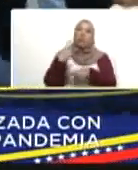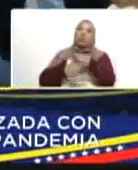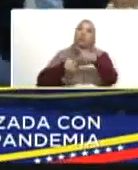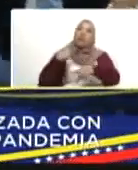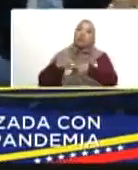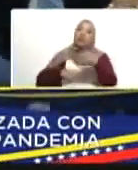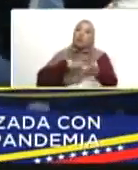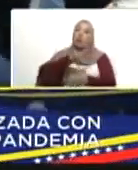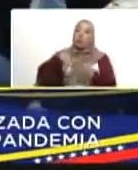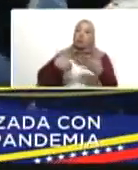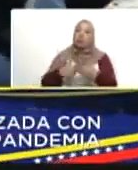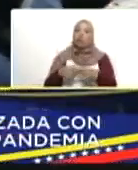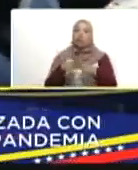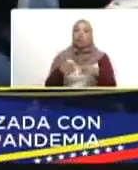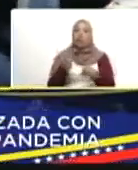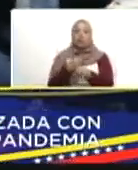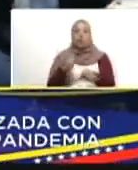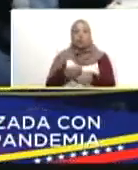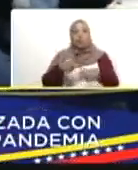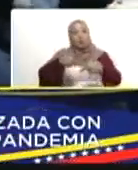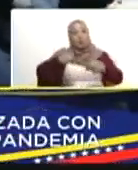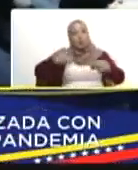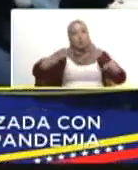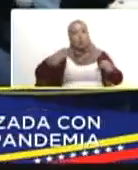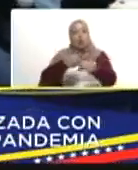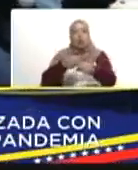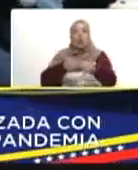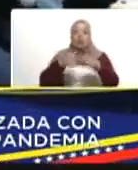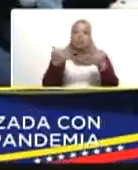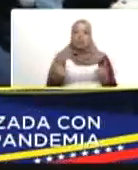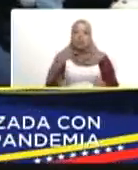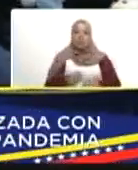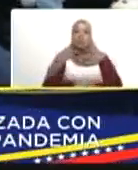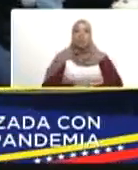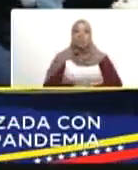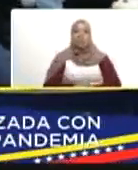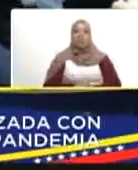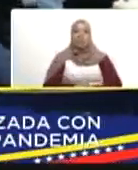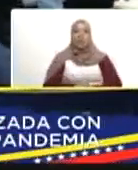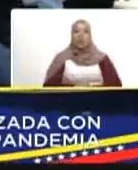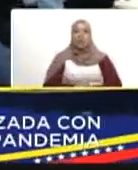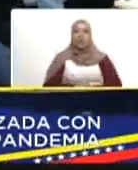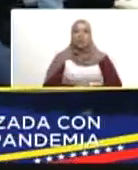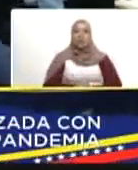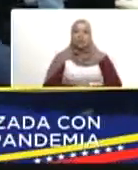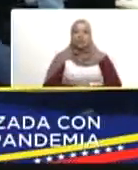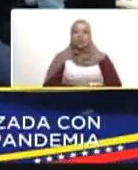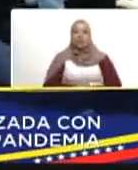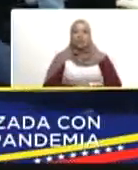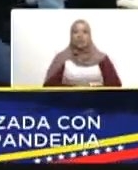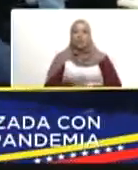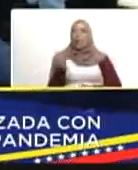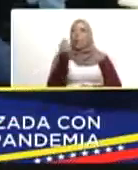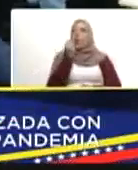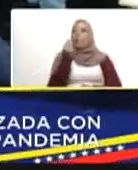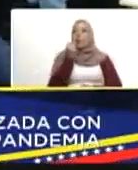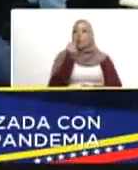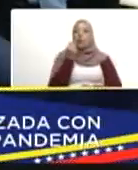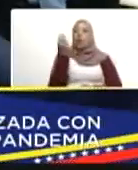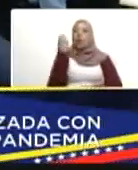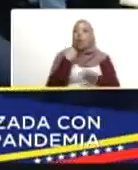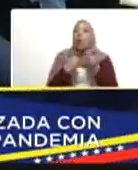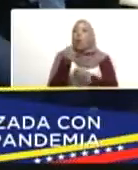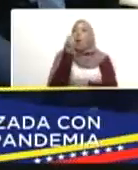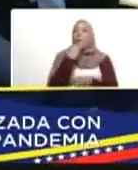Nacional de todos los rubros agrícolas como lo voy a apar aquí alimento alimento